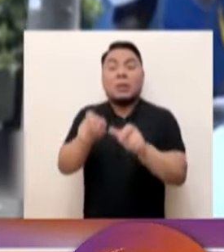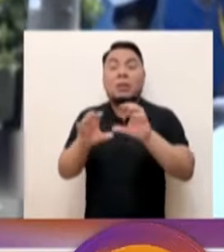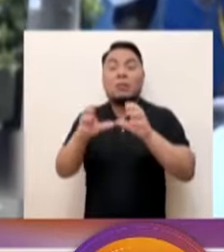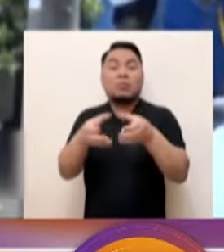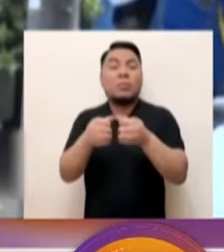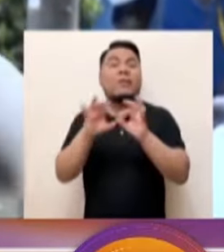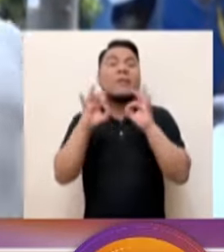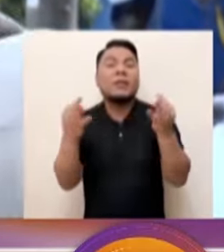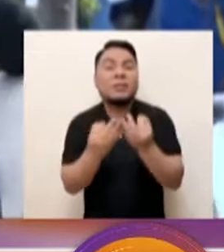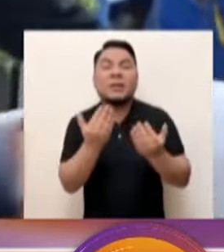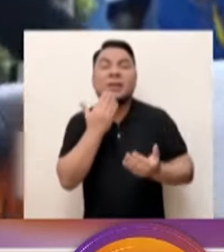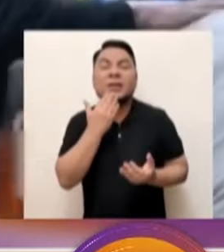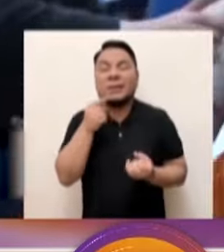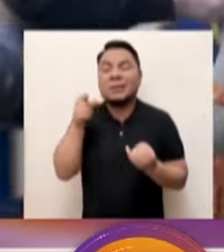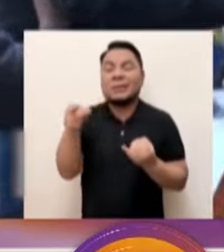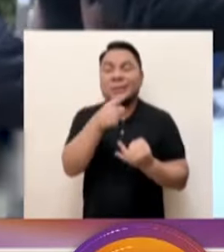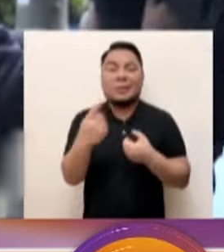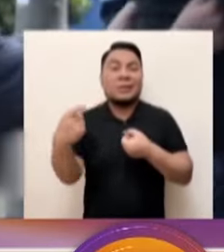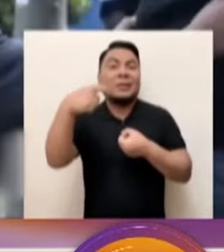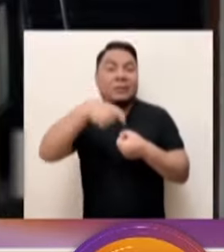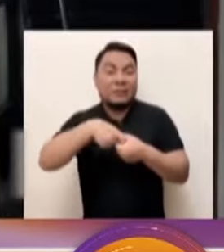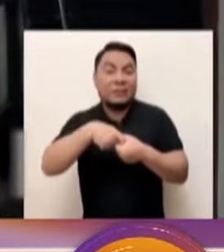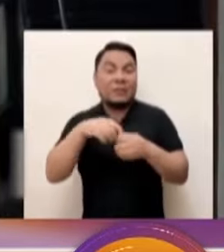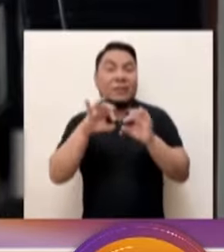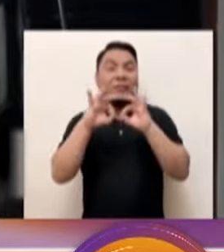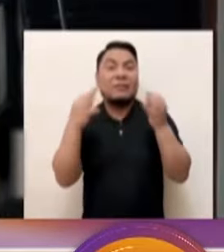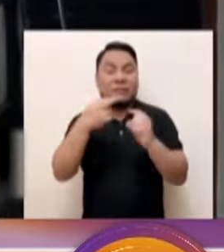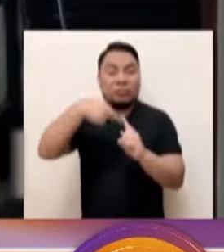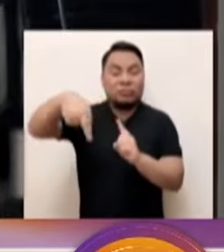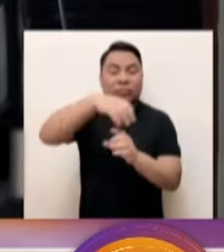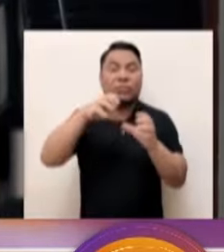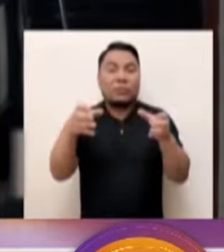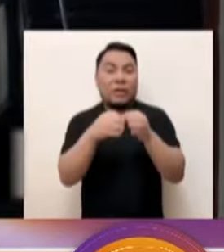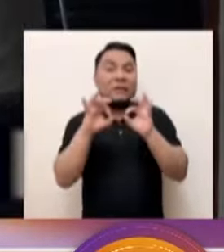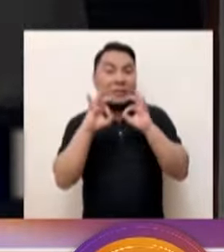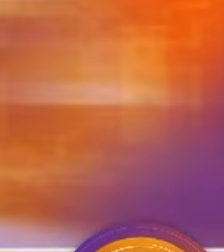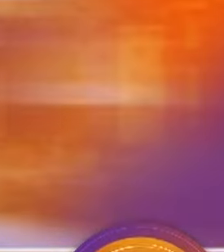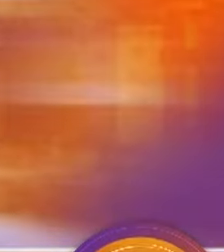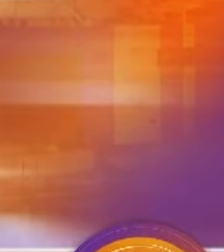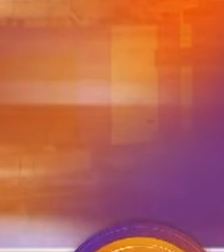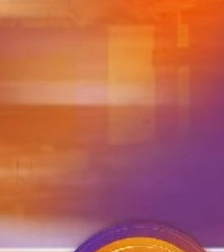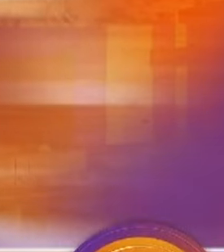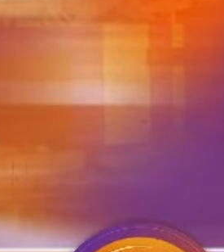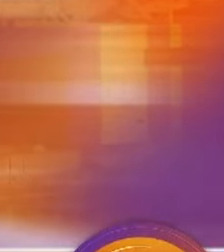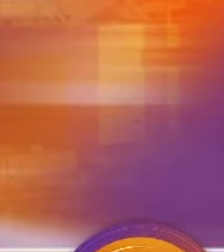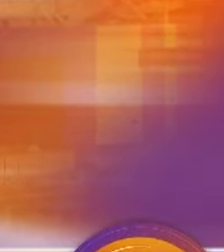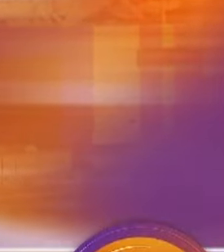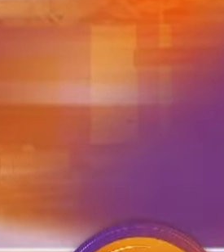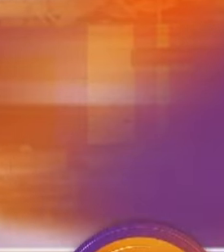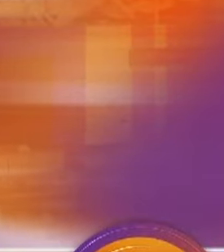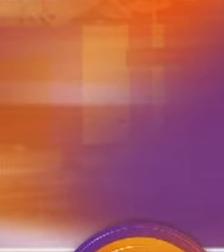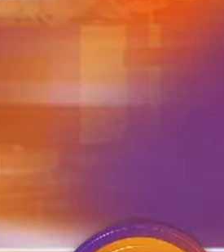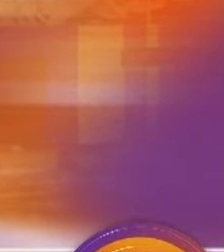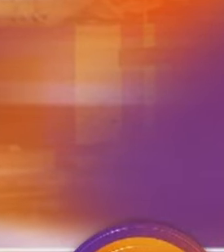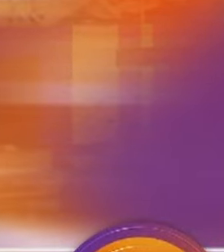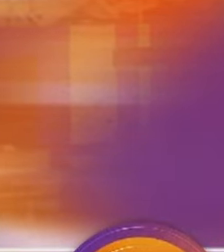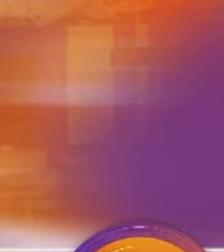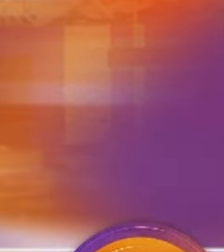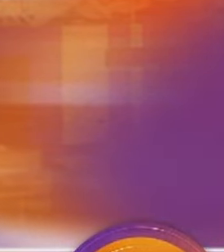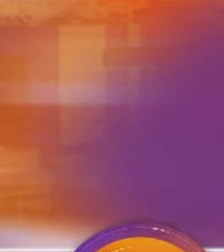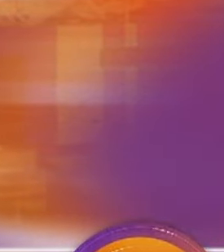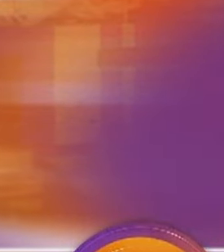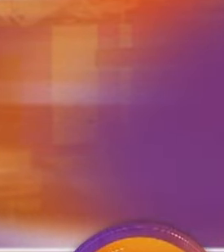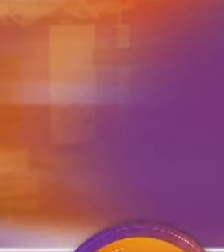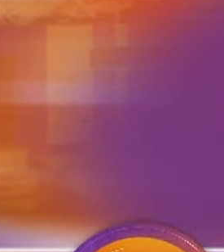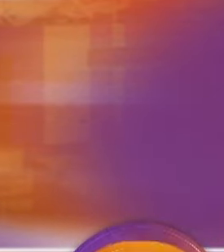muchas señoras, mujeres que nos están viendo en casa y de repente están sufriendo de algún maltrato, una agresión y no saben qué hacer, esperemos que